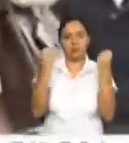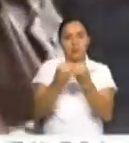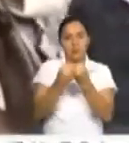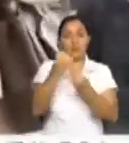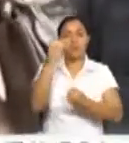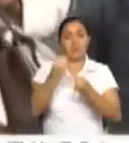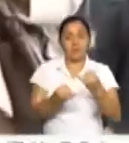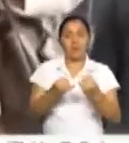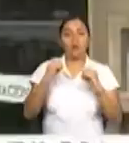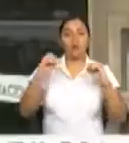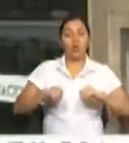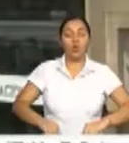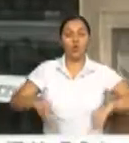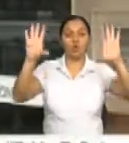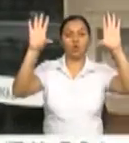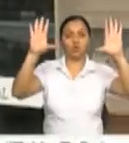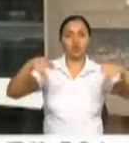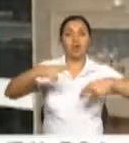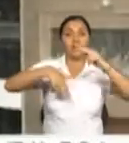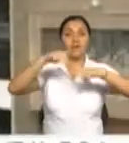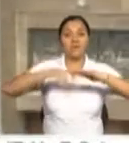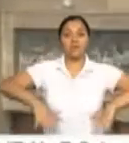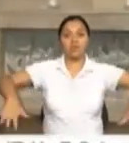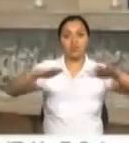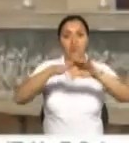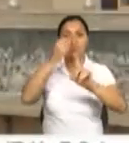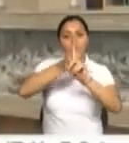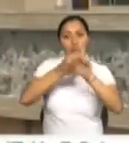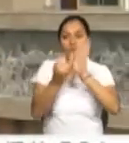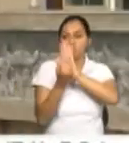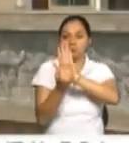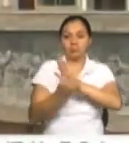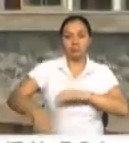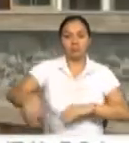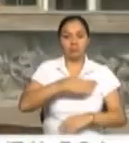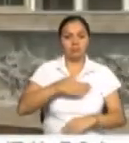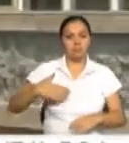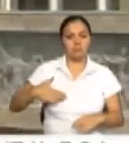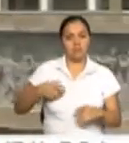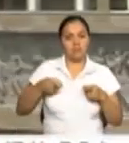luces en la fachada de la Asamblea Nacional como símbolo en la lucha contra el cáncer de mama.